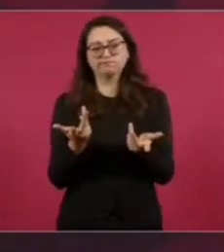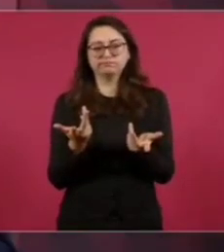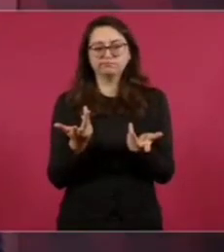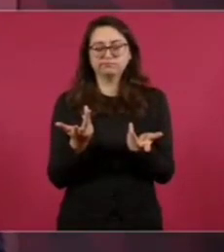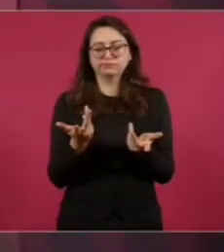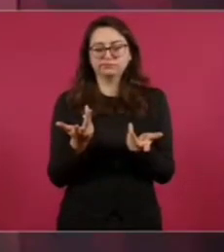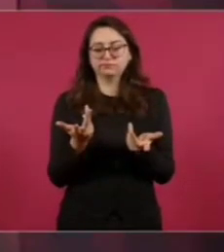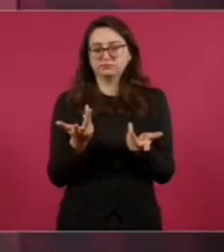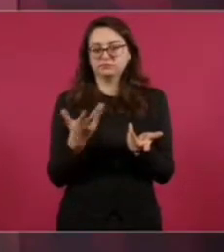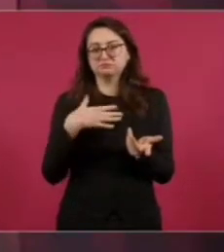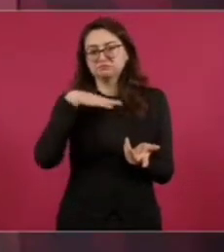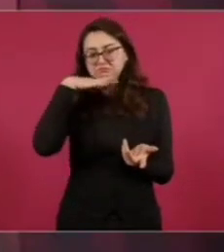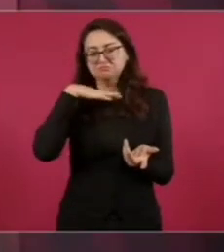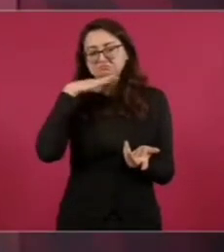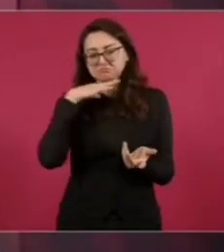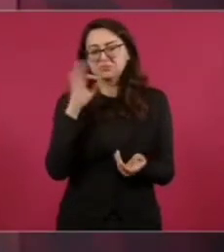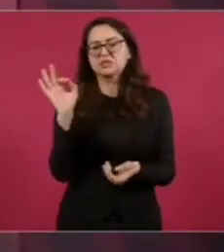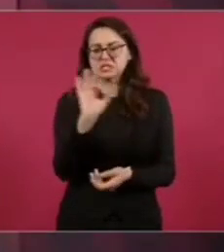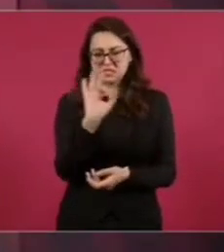saberlo,